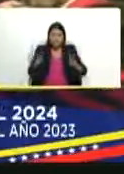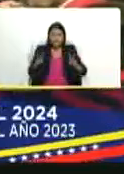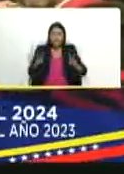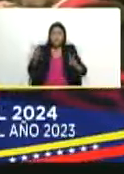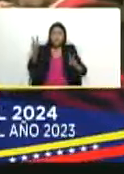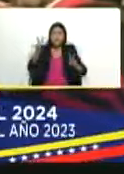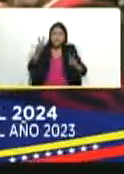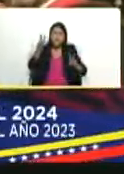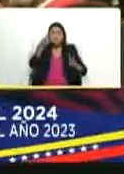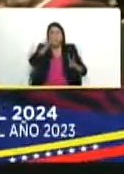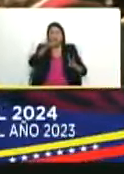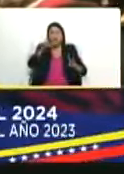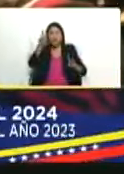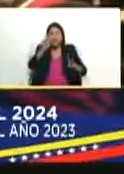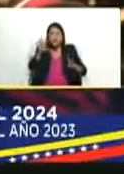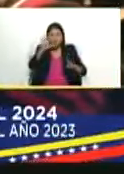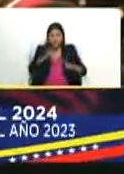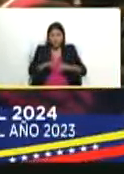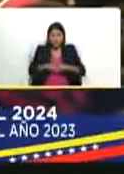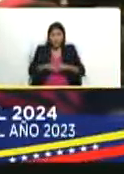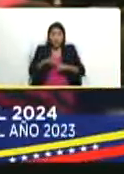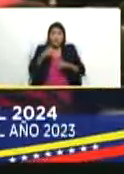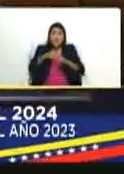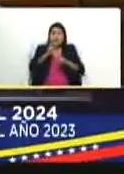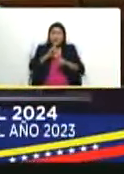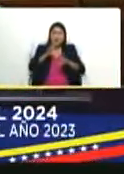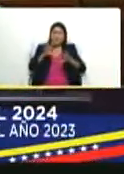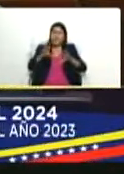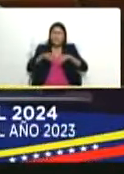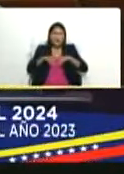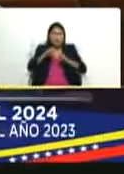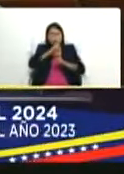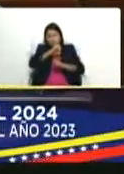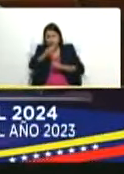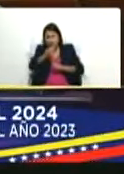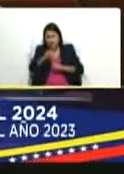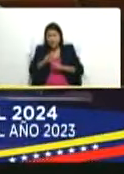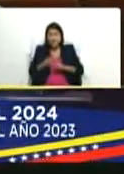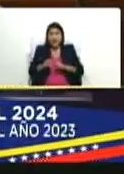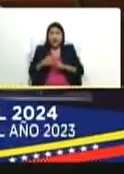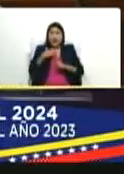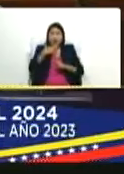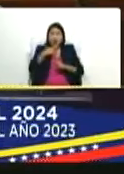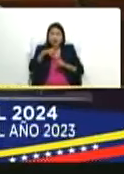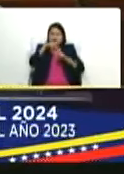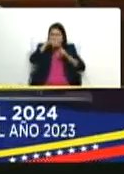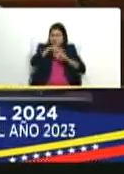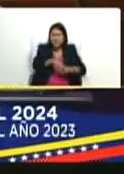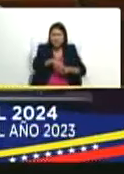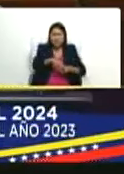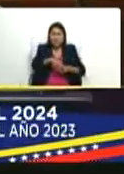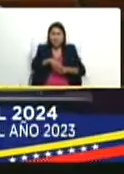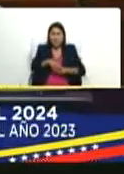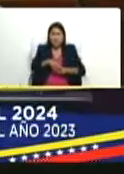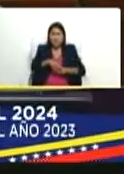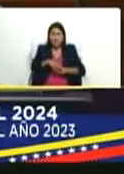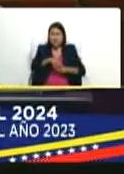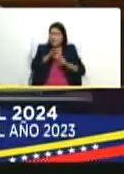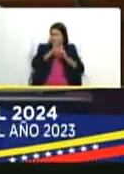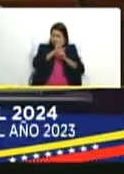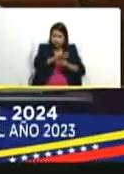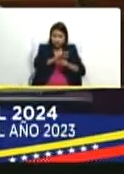nuestra población, oponiéndonos rotundamente a toda clase de discriminación,